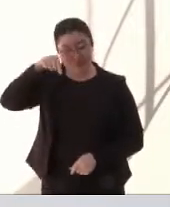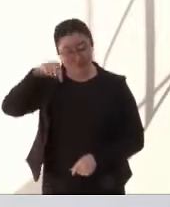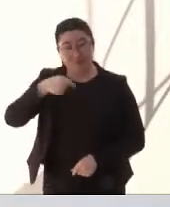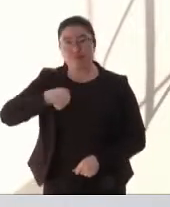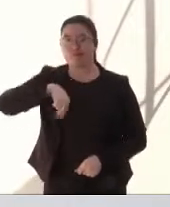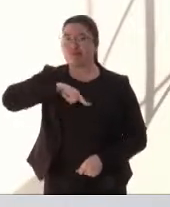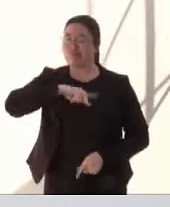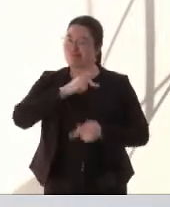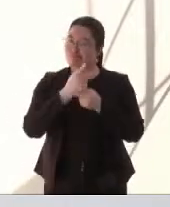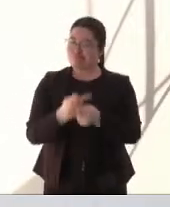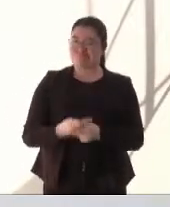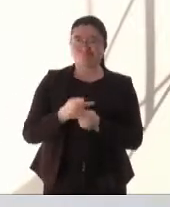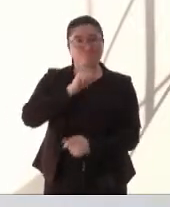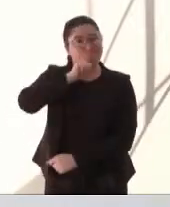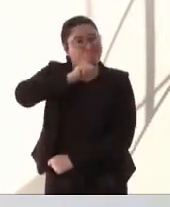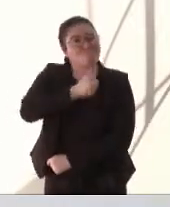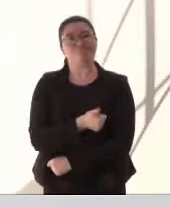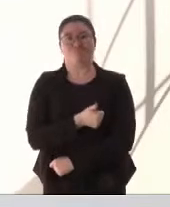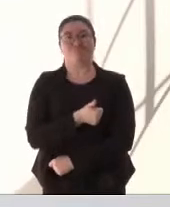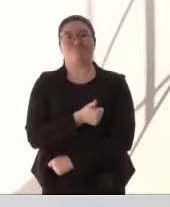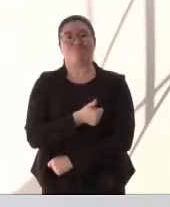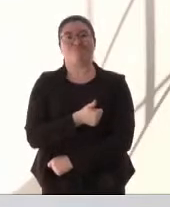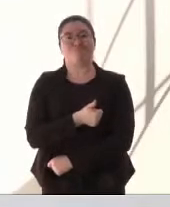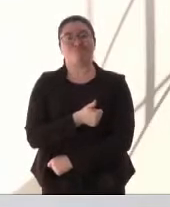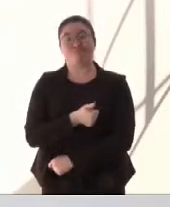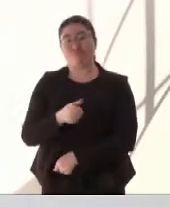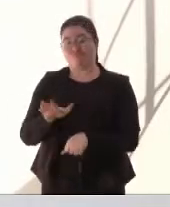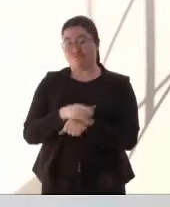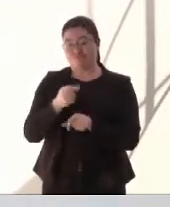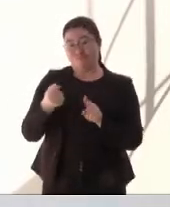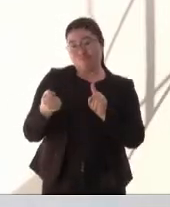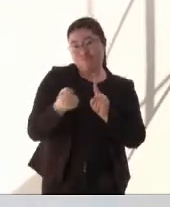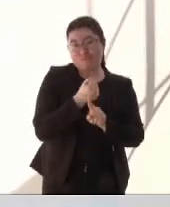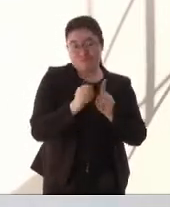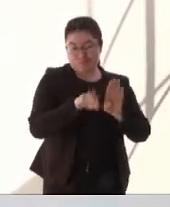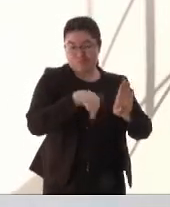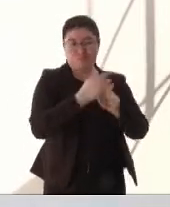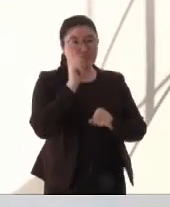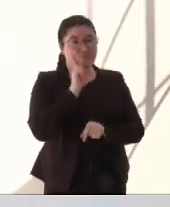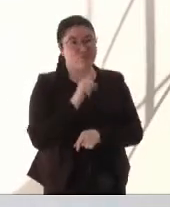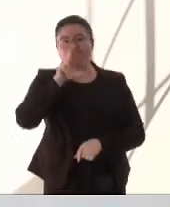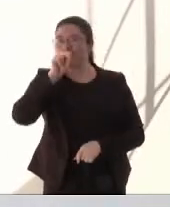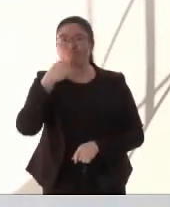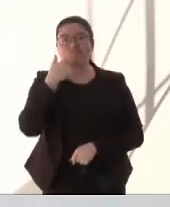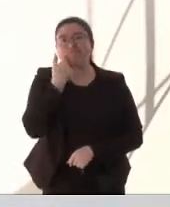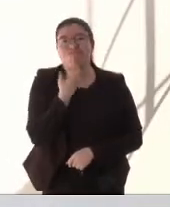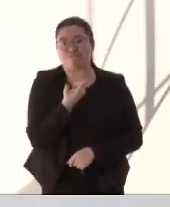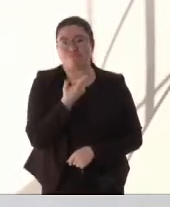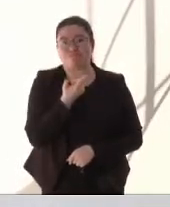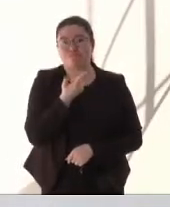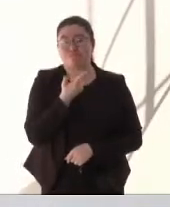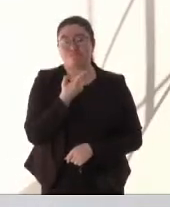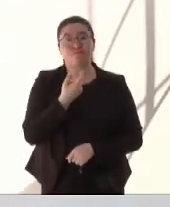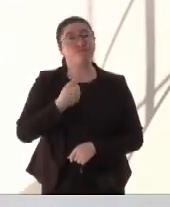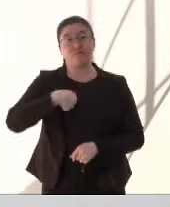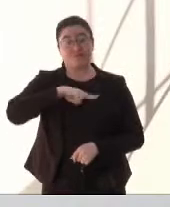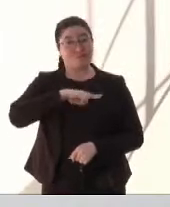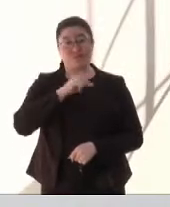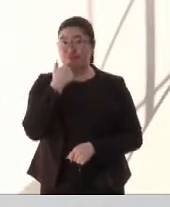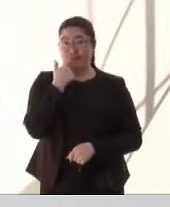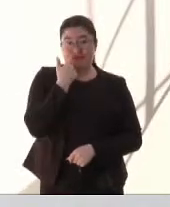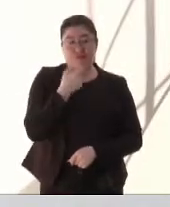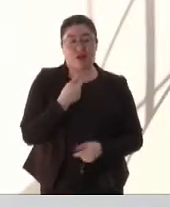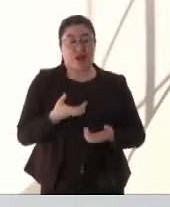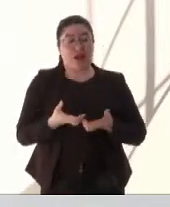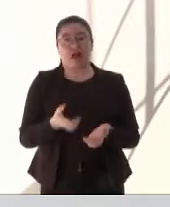cero tolerancia por la violencia contra las mujeres. No queremos efectivamente tener miedo